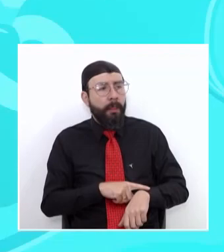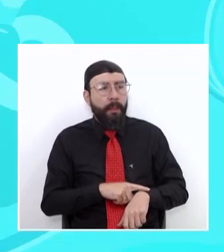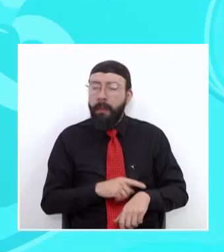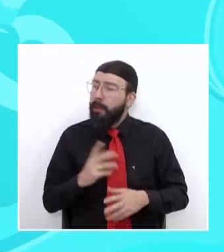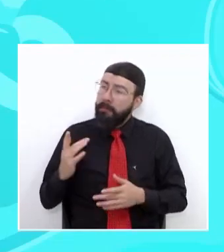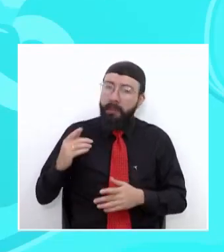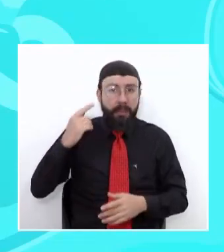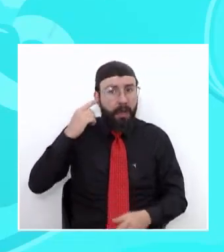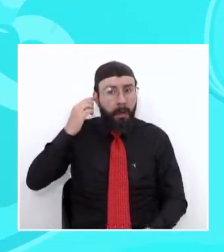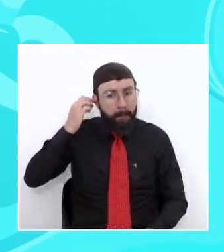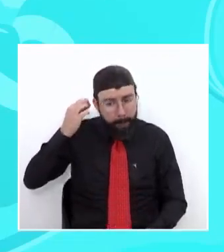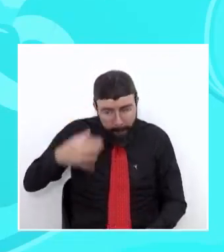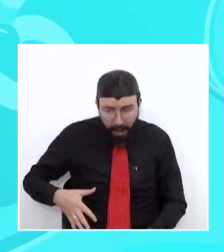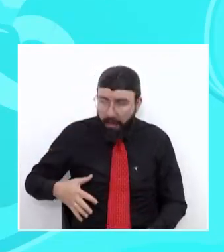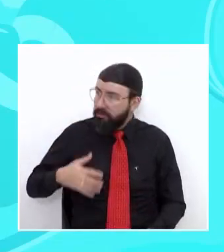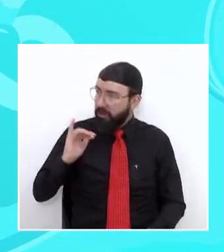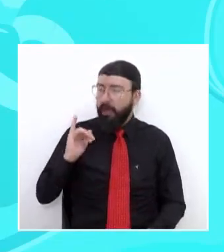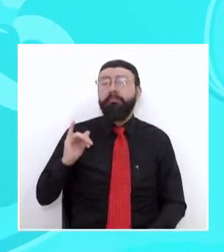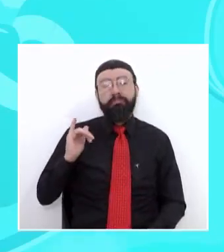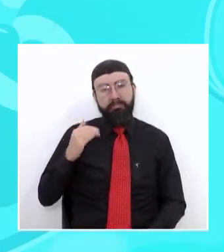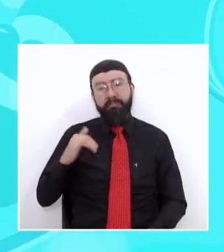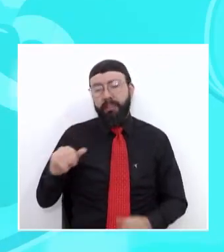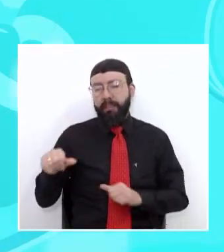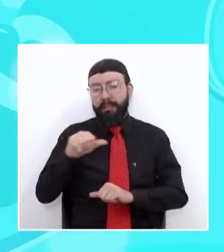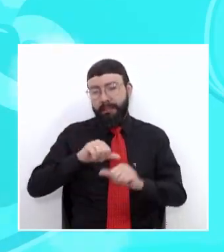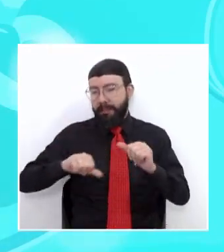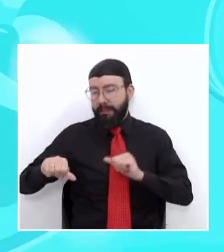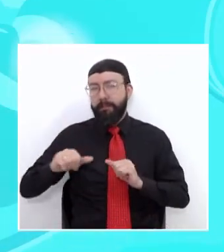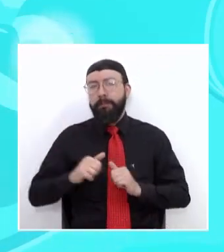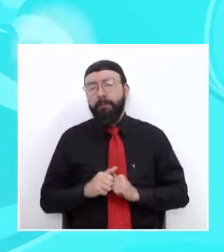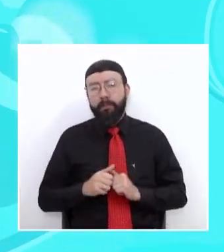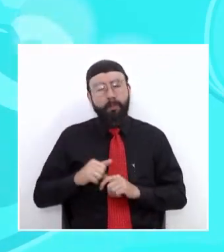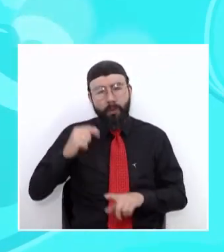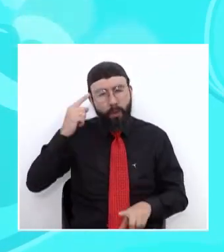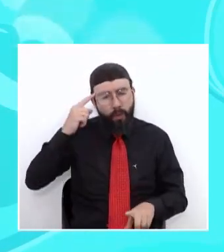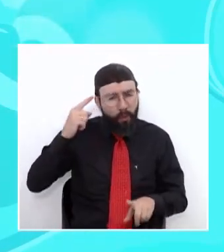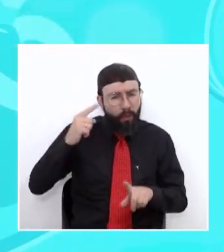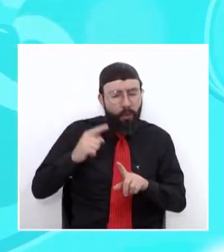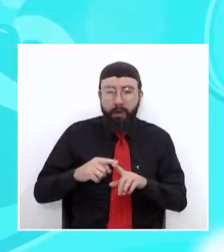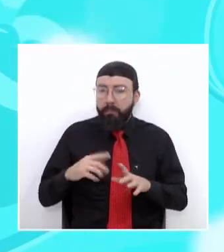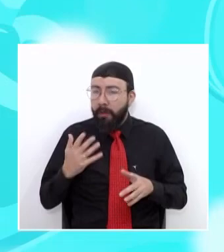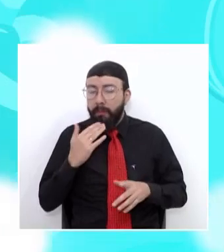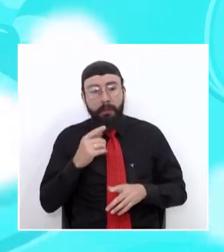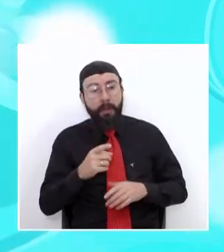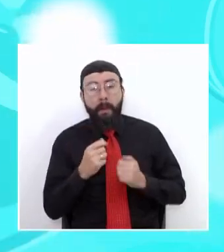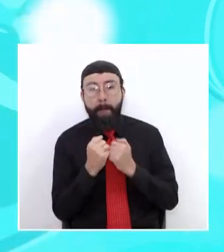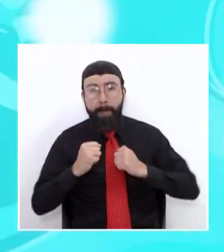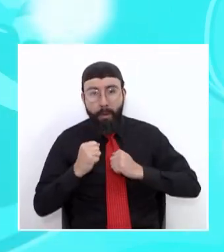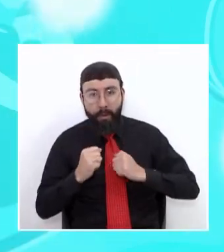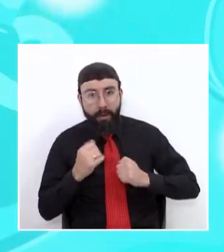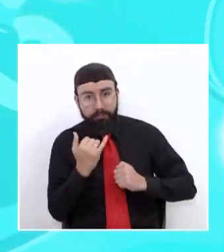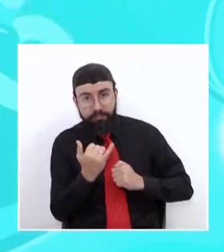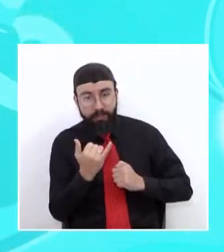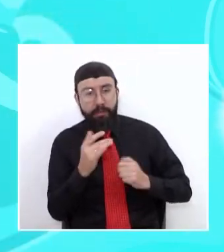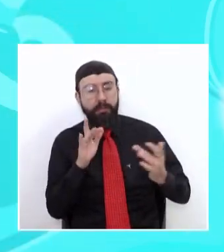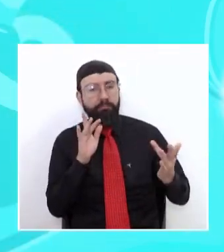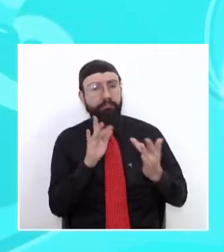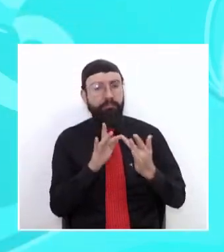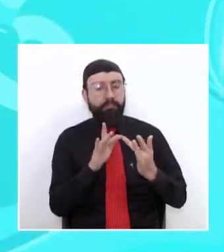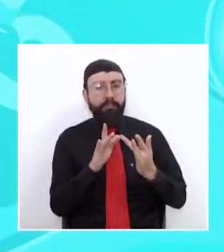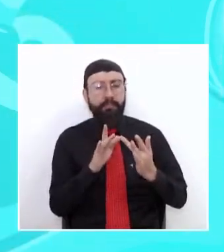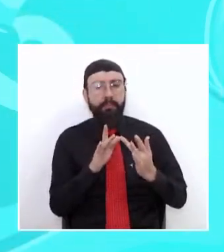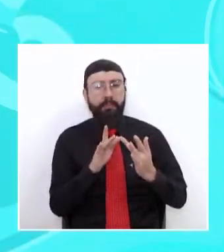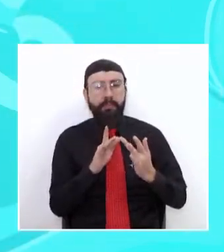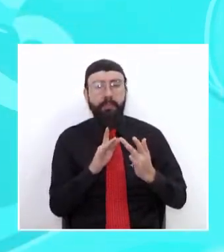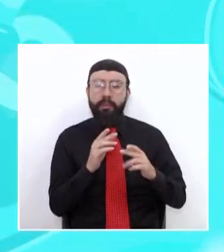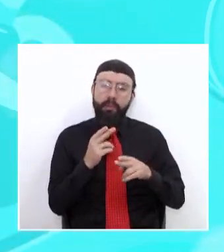caiga. ¿Solo? ¿El solo se cae? Sí, solito se cae. Lo ideal es que busques en Bogotá, yo te voy a dar el número